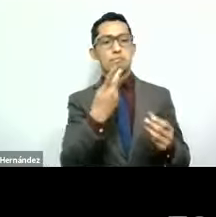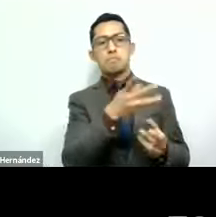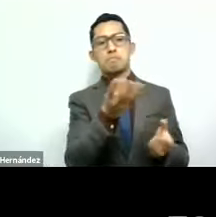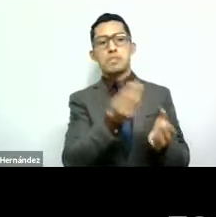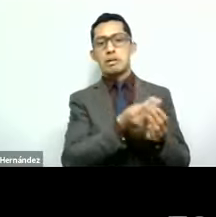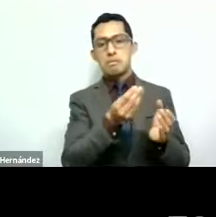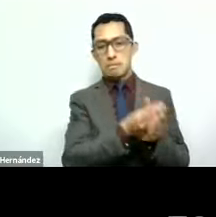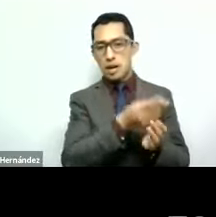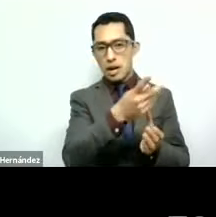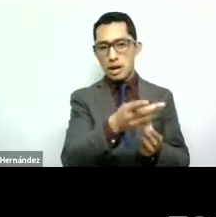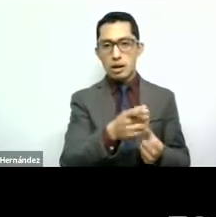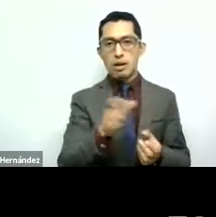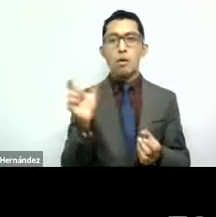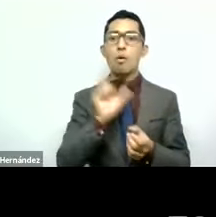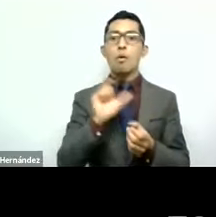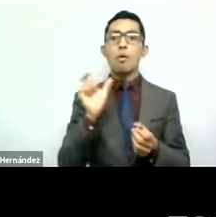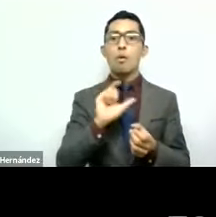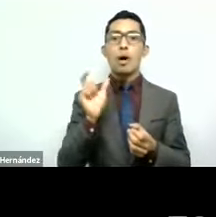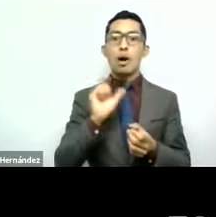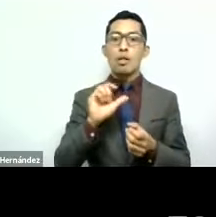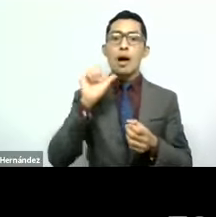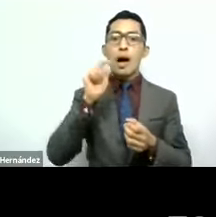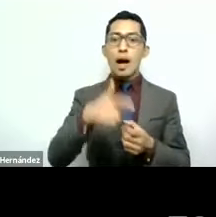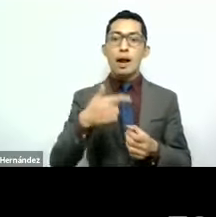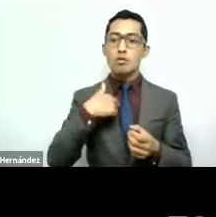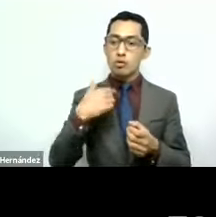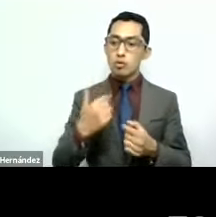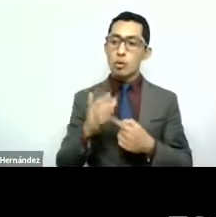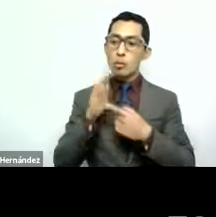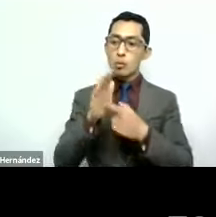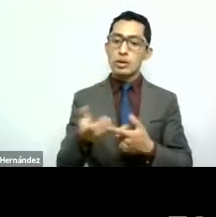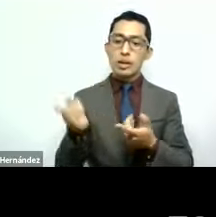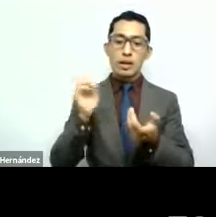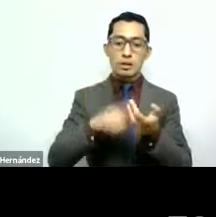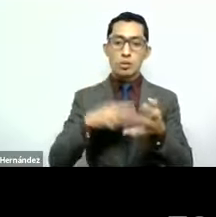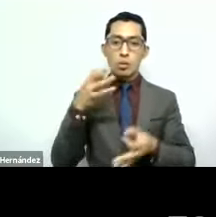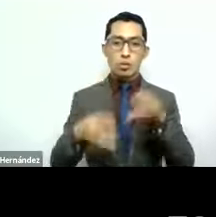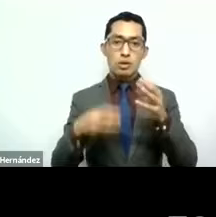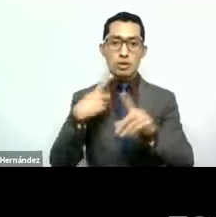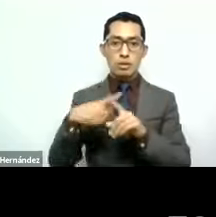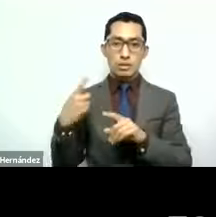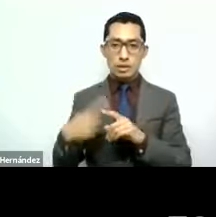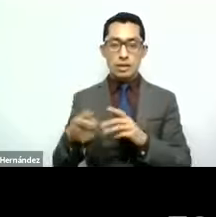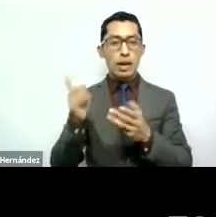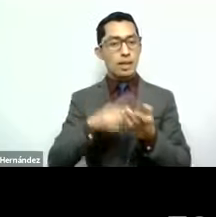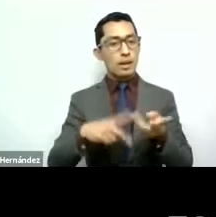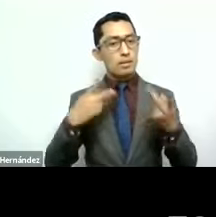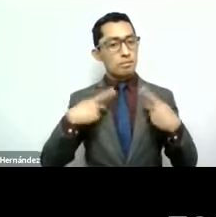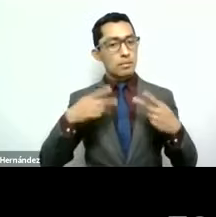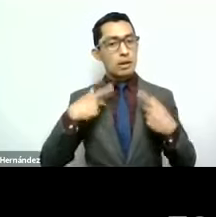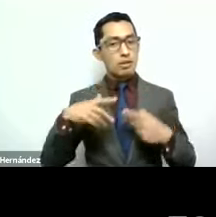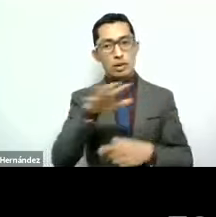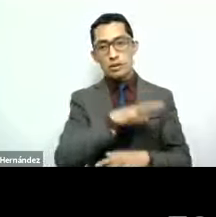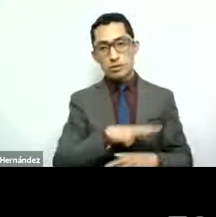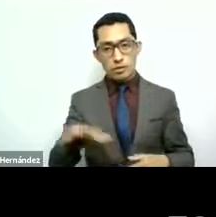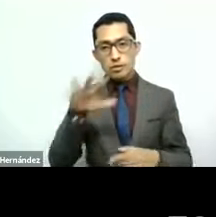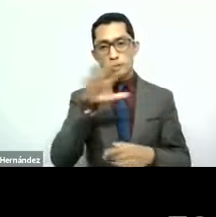todas las manifestaciones de esas relaciones jurídicas que existen en el seno de la sociedad. Y